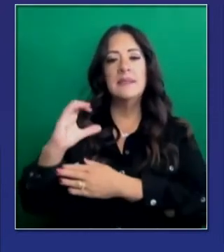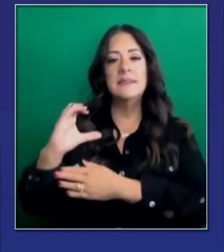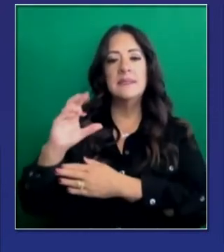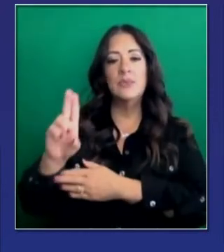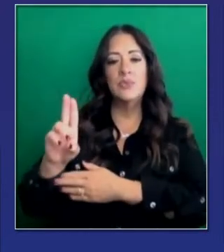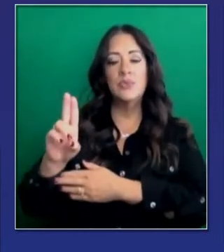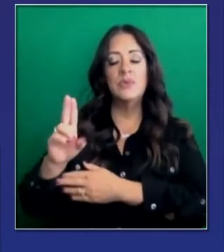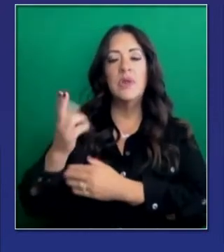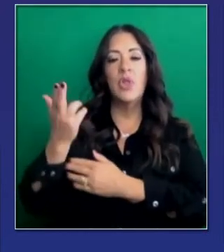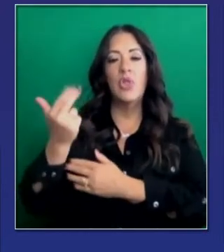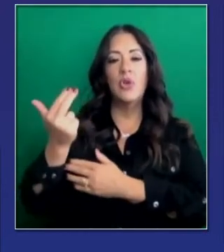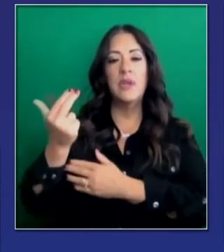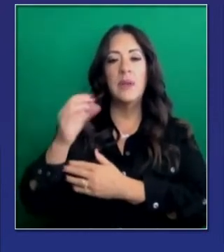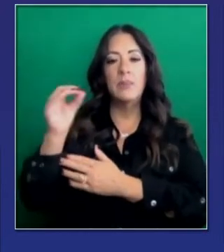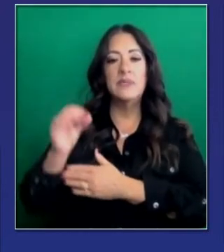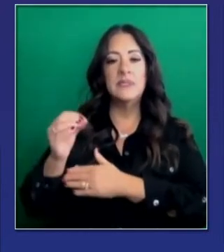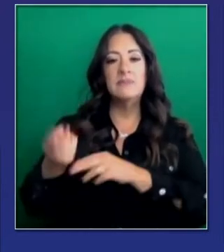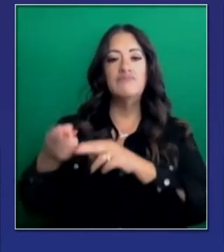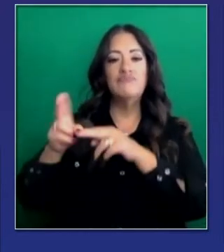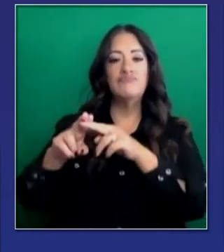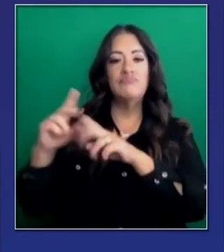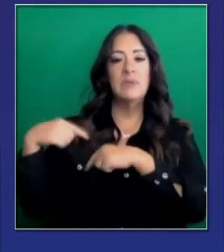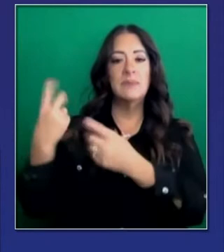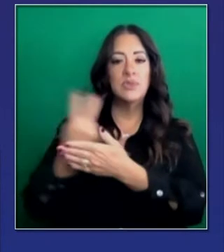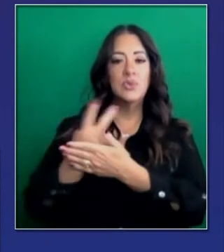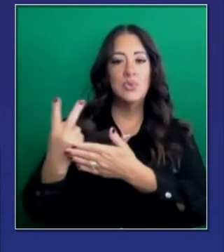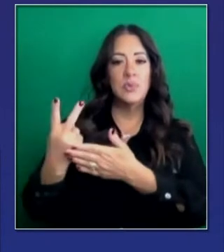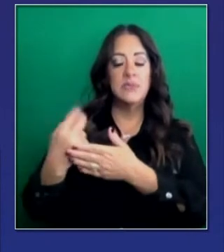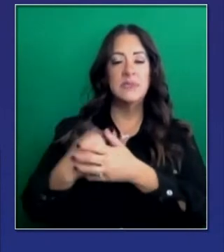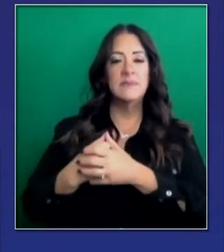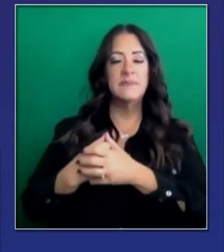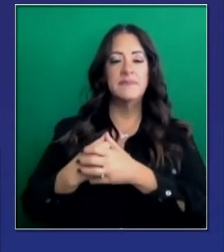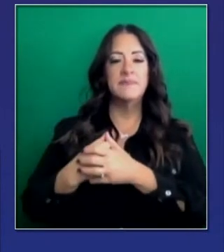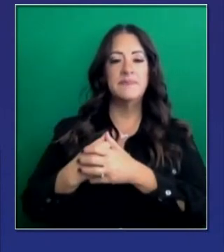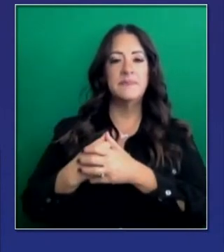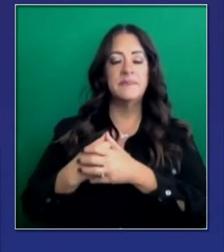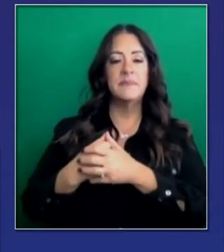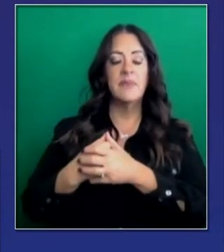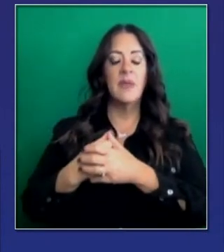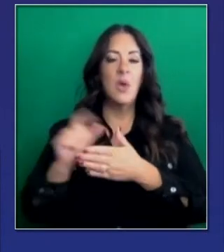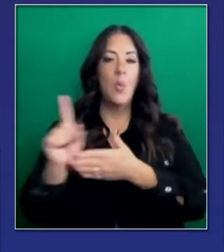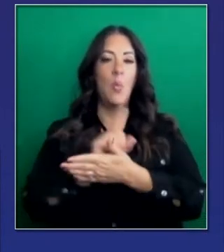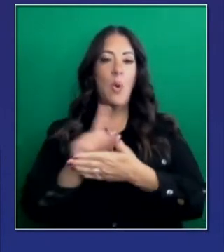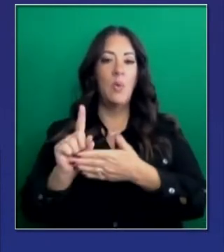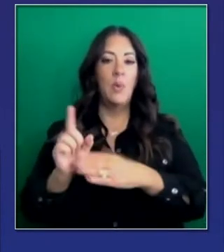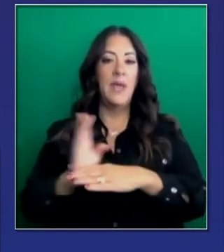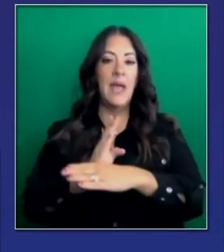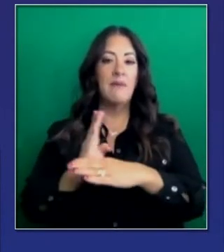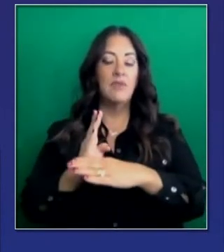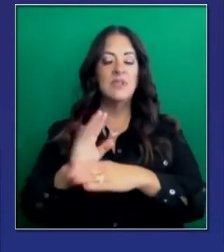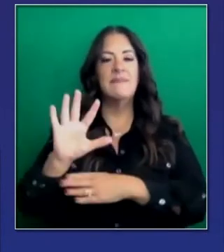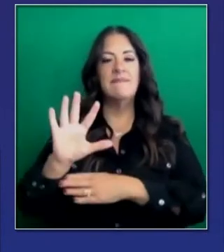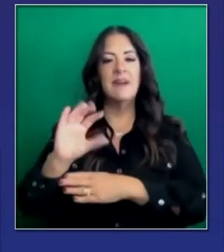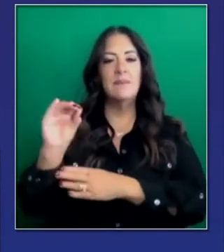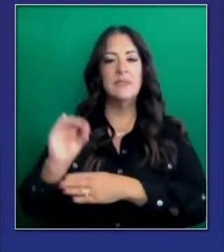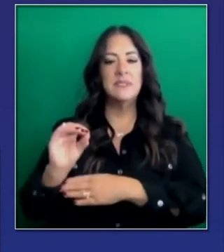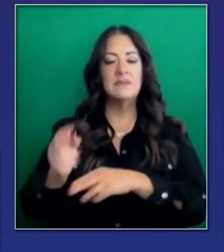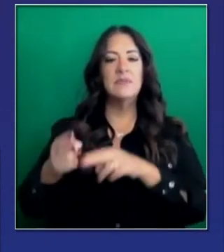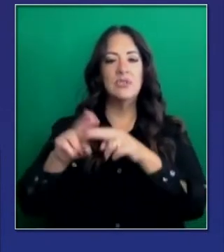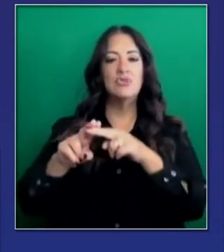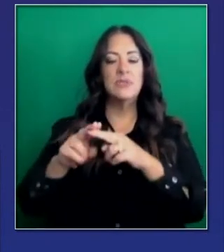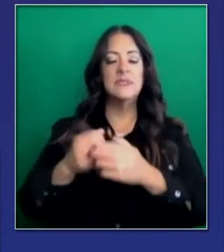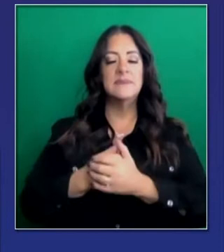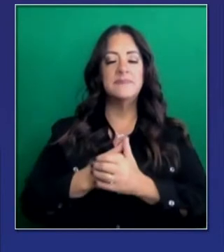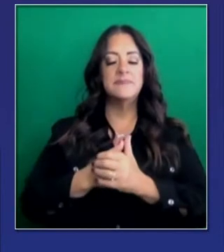13% a través de dos semanas es el aumento y 5% y a través de siete días de modo que 0.3 por ciento el aumento